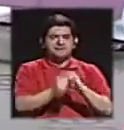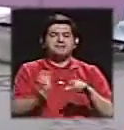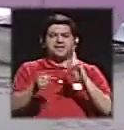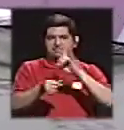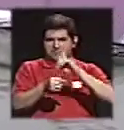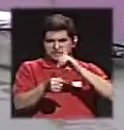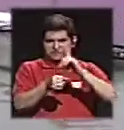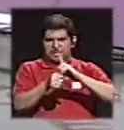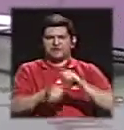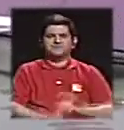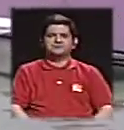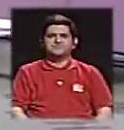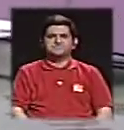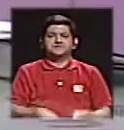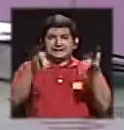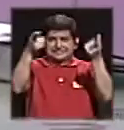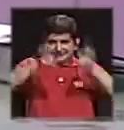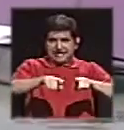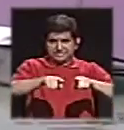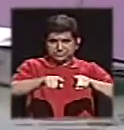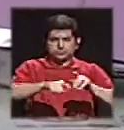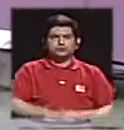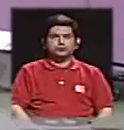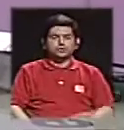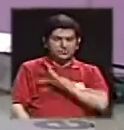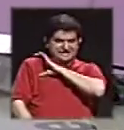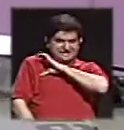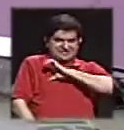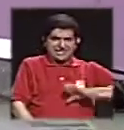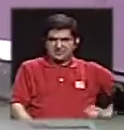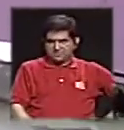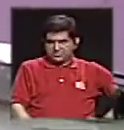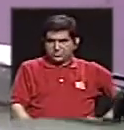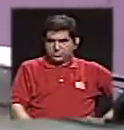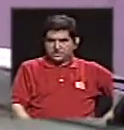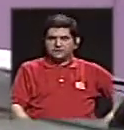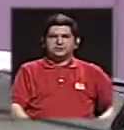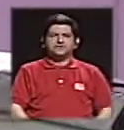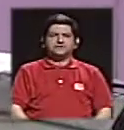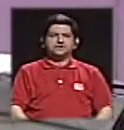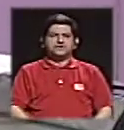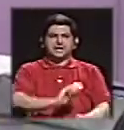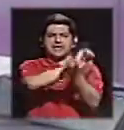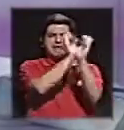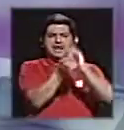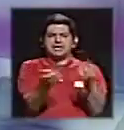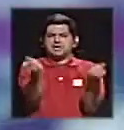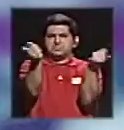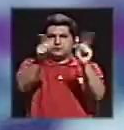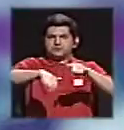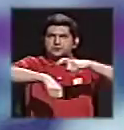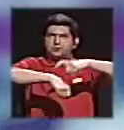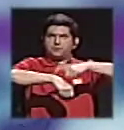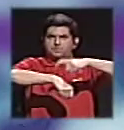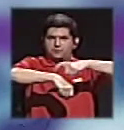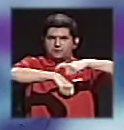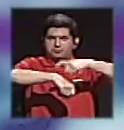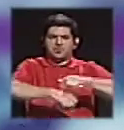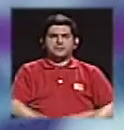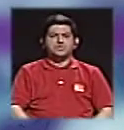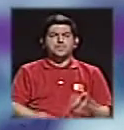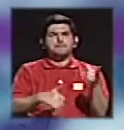parlamentos. En el caso de El Salvador, el cambio se produce en un momento en que se